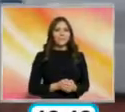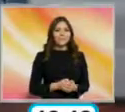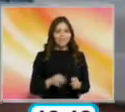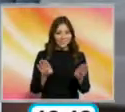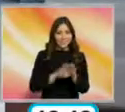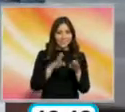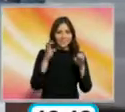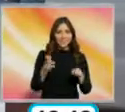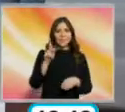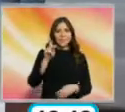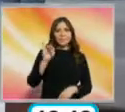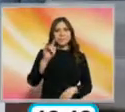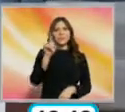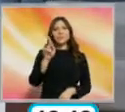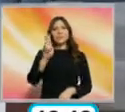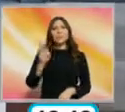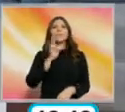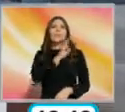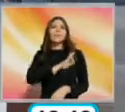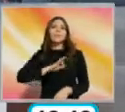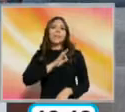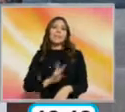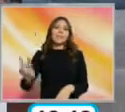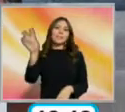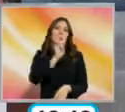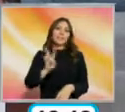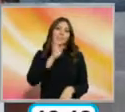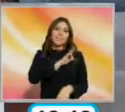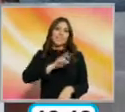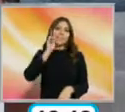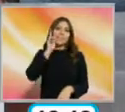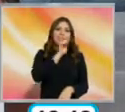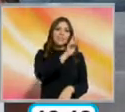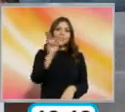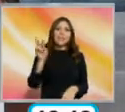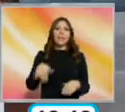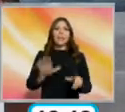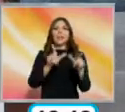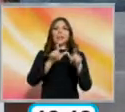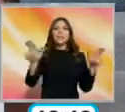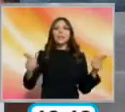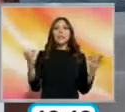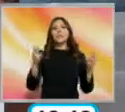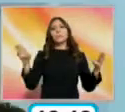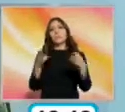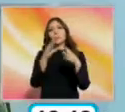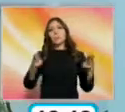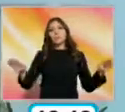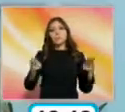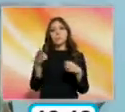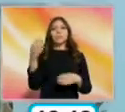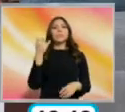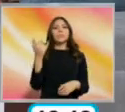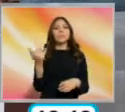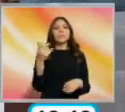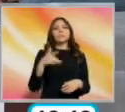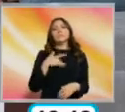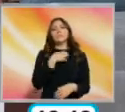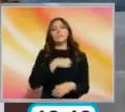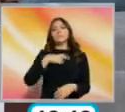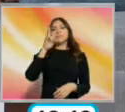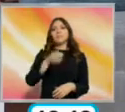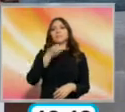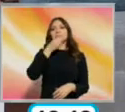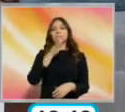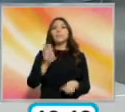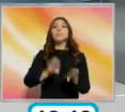¿Cómo estás, Pisu? Muy bien, feliz viernes, feliz de verlos. Viernes. Y listos para hacer música. Y me fascina esa cuestión. ¿Cómo están ustedes? ¿Bien? Muy